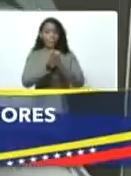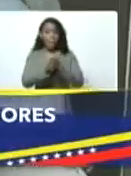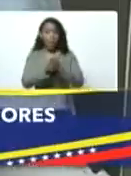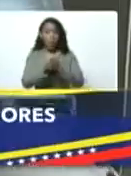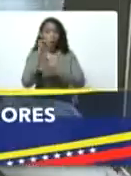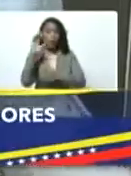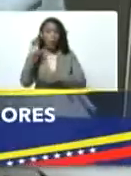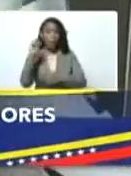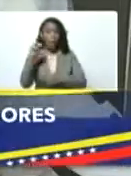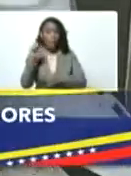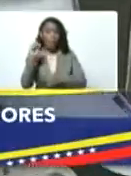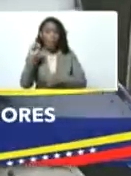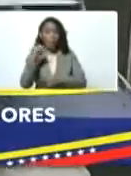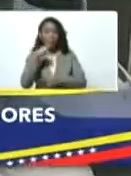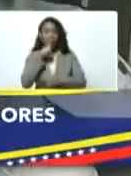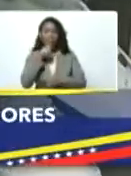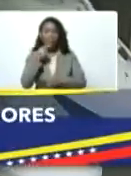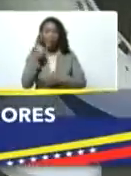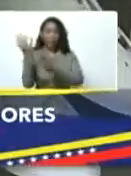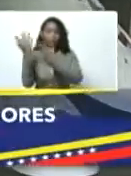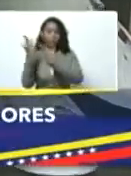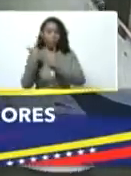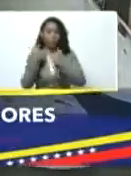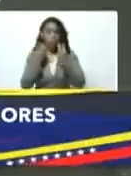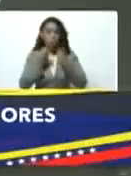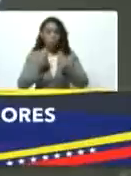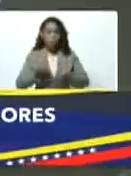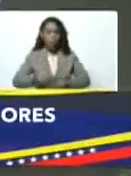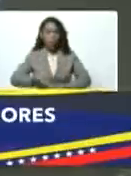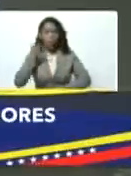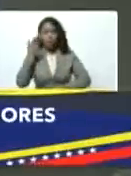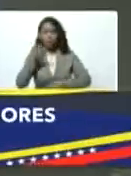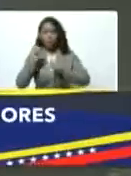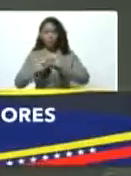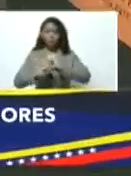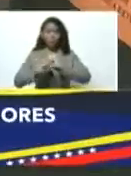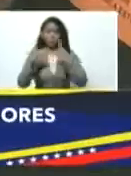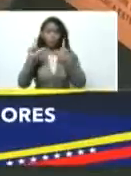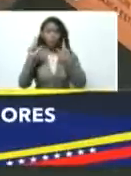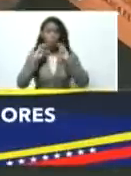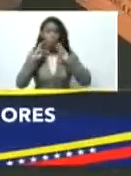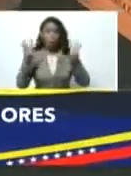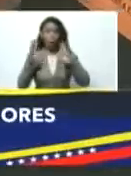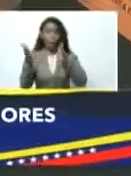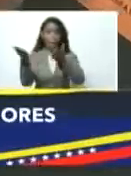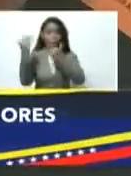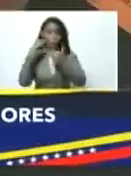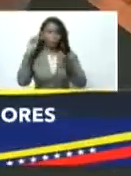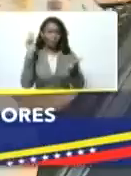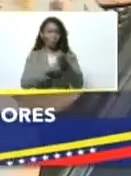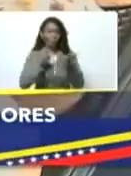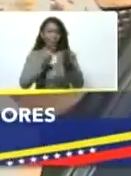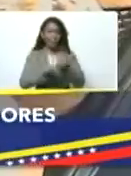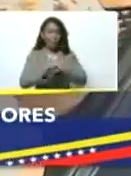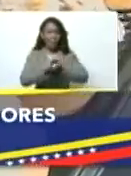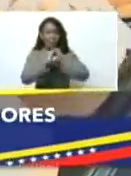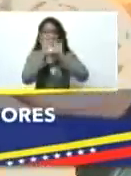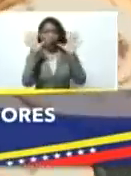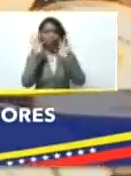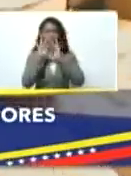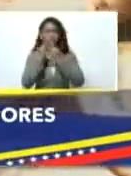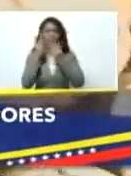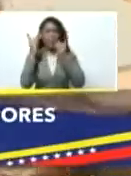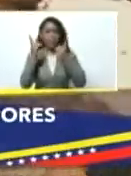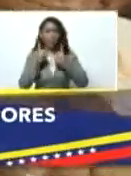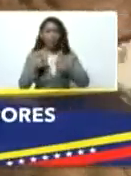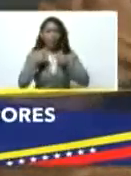Román Maniglia quien nos ofrezca detalles de estas cifras impresionantes, de un apoyo real, sincero, a las familias que han